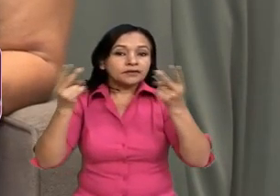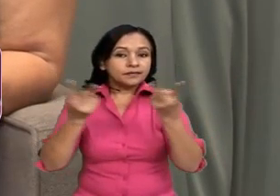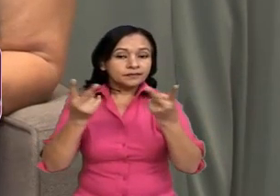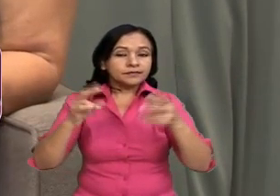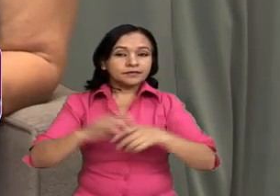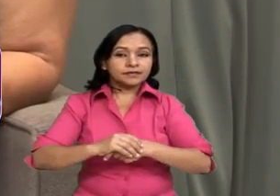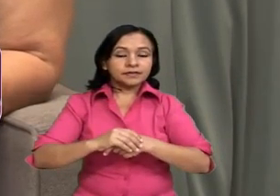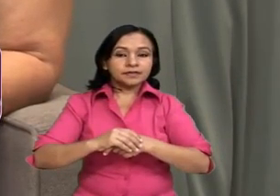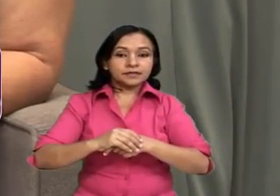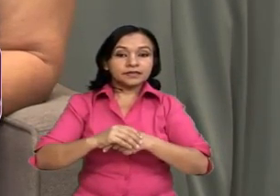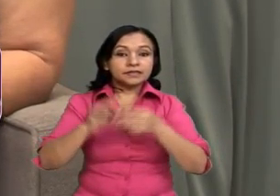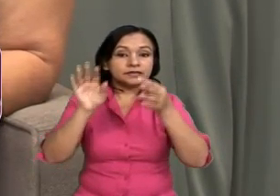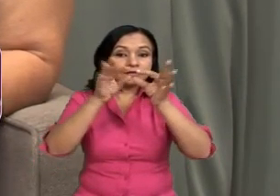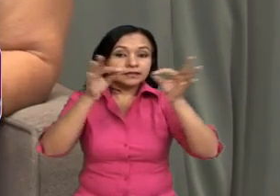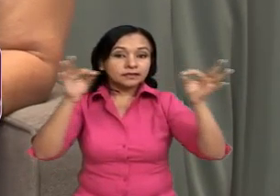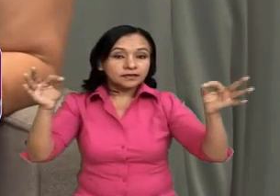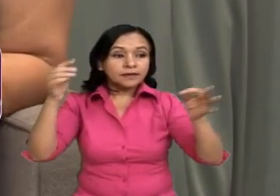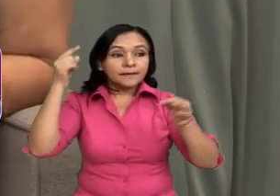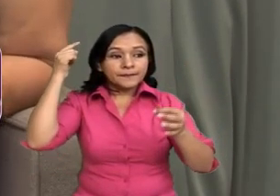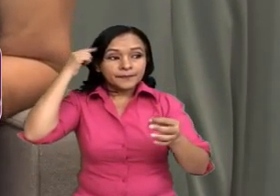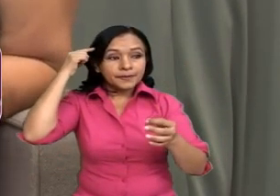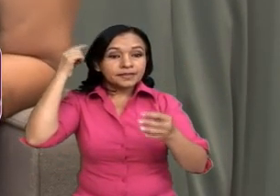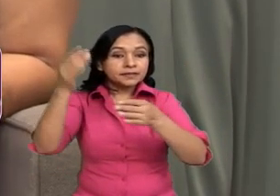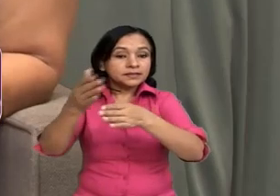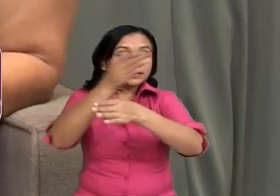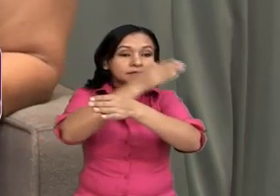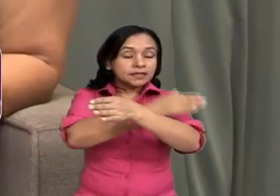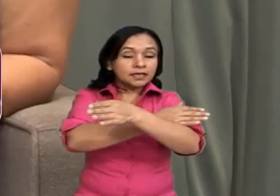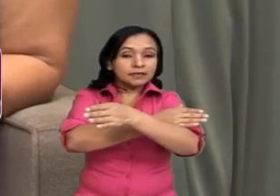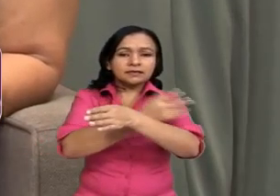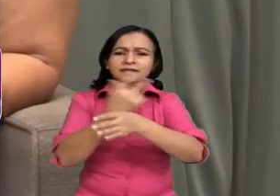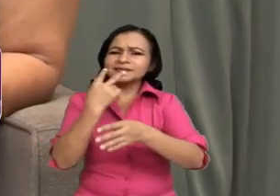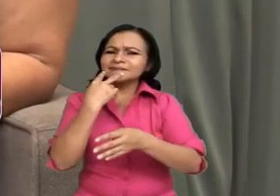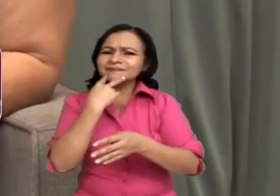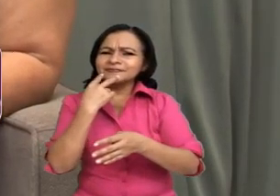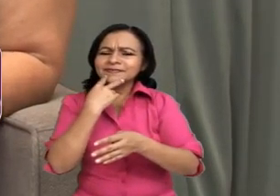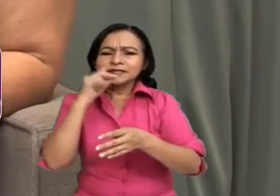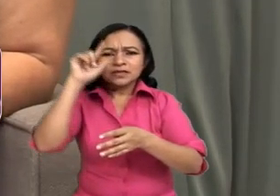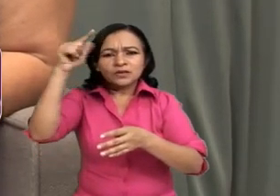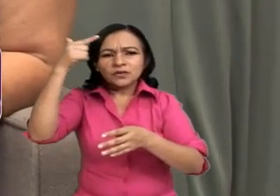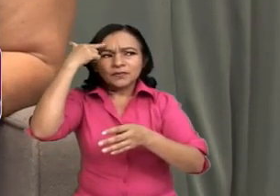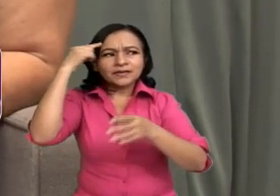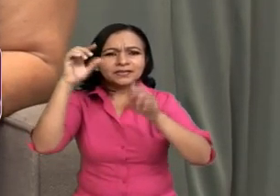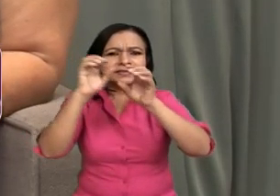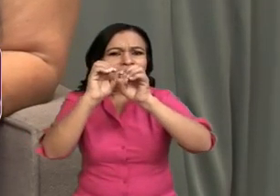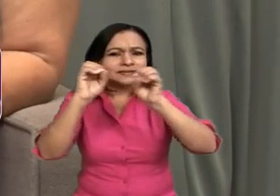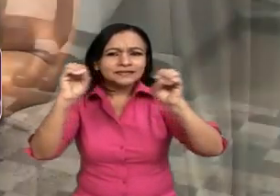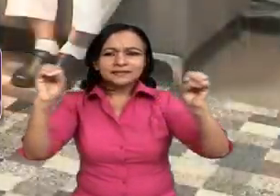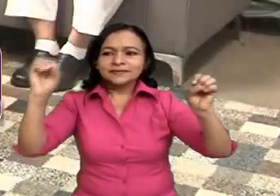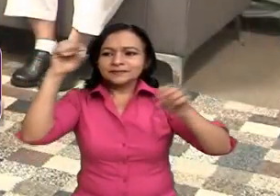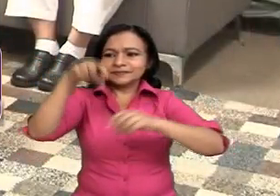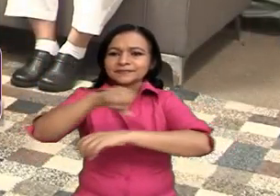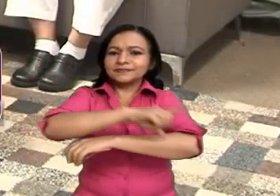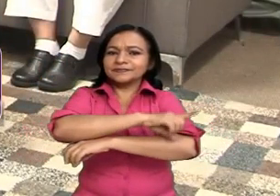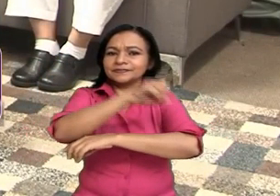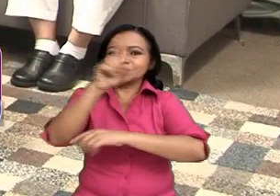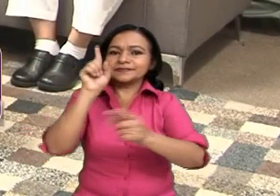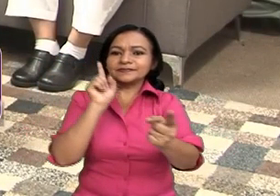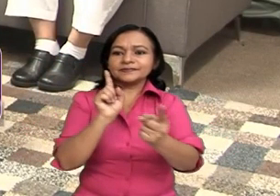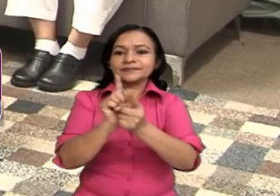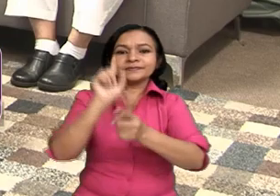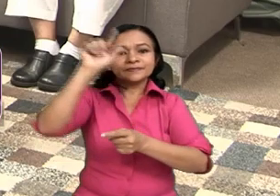Esa expresión, que antes no la miraba en ningún lado de ningún gobierno, hoy la encontramos en